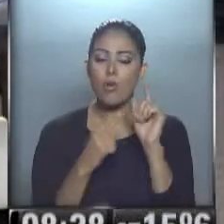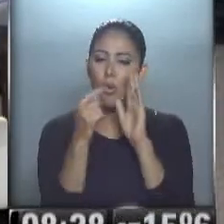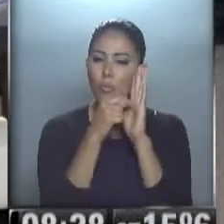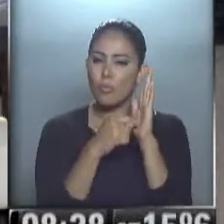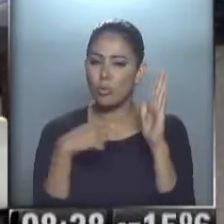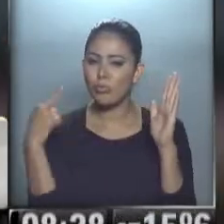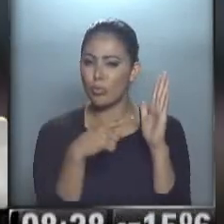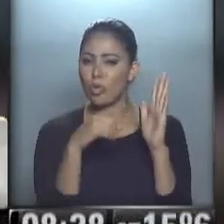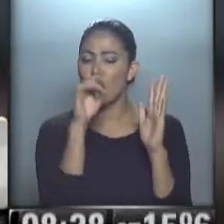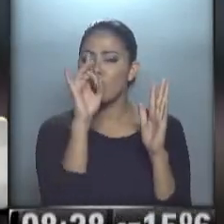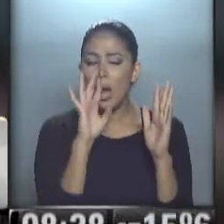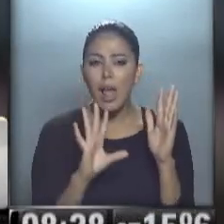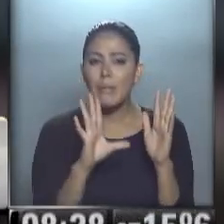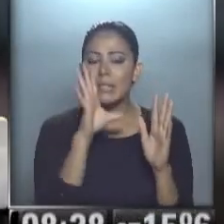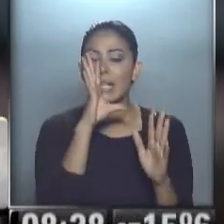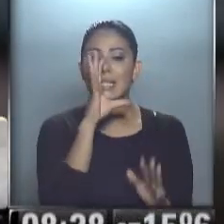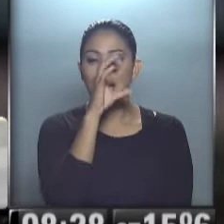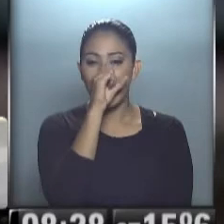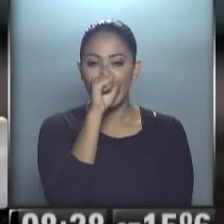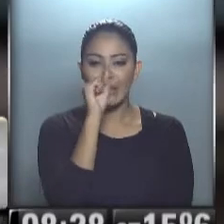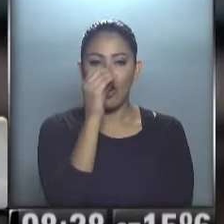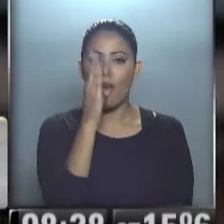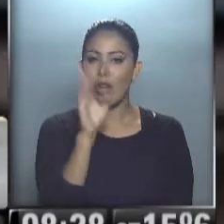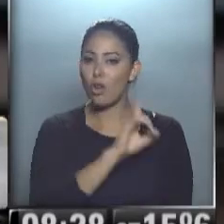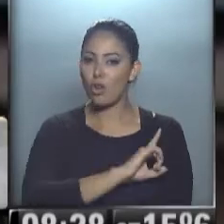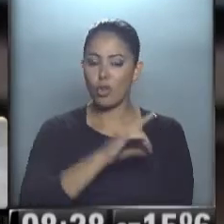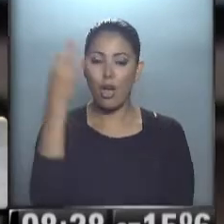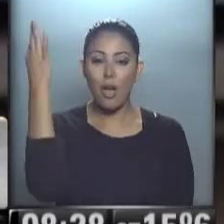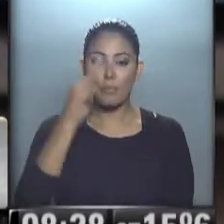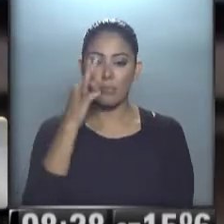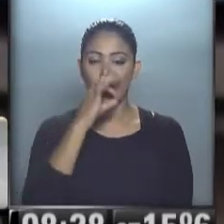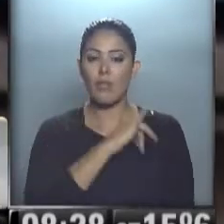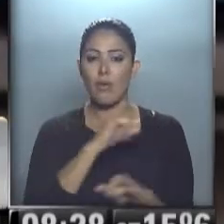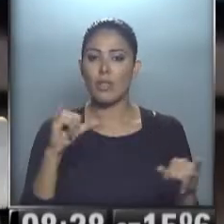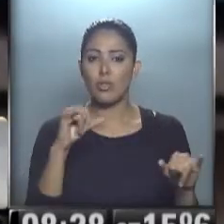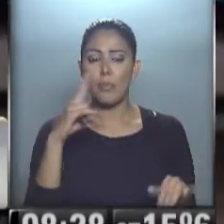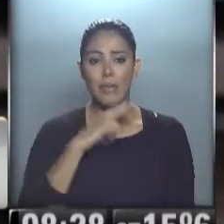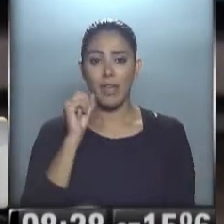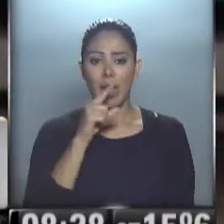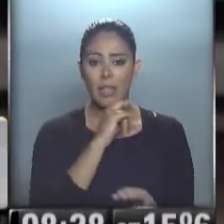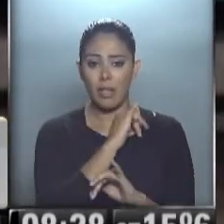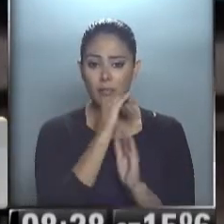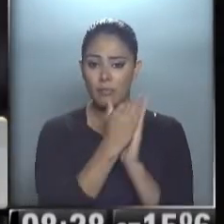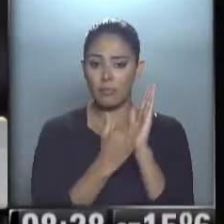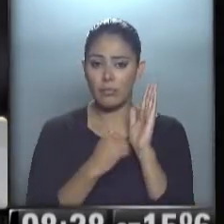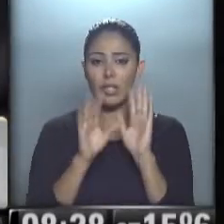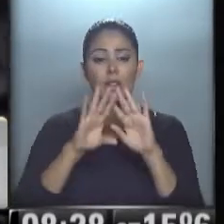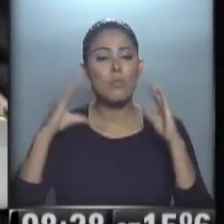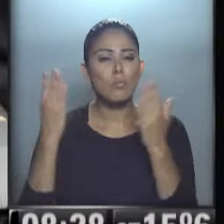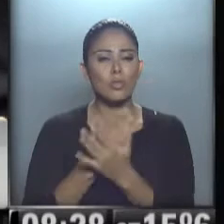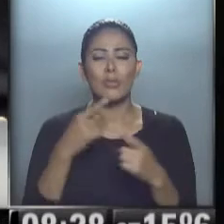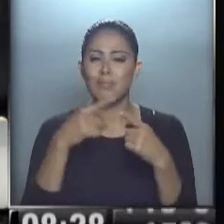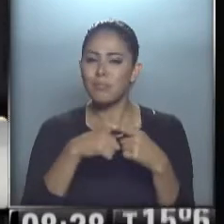que ya no son simplemente el secreto bancario sino de la confidencialidad de los datos inclusive a nivel internacional se está discutiendo mucho si esto